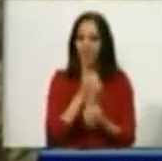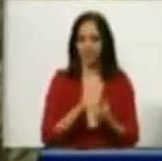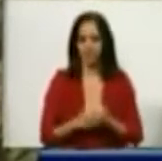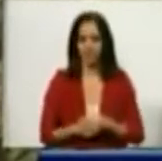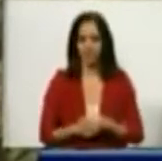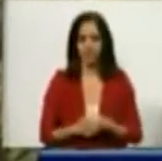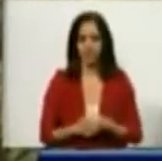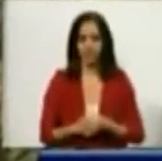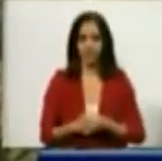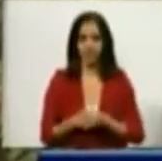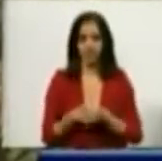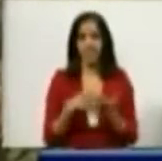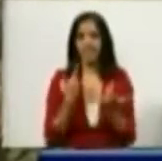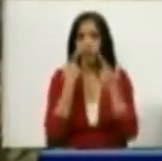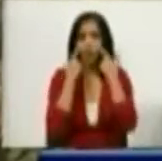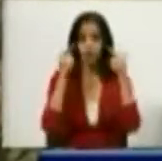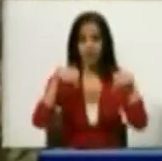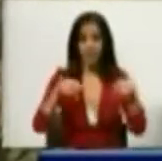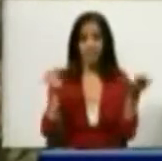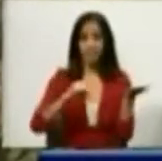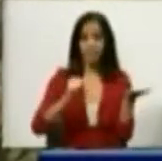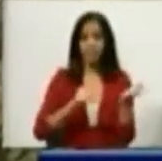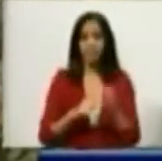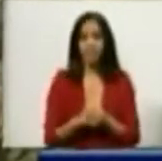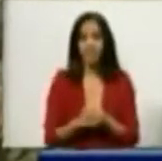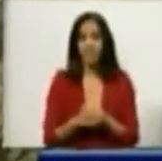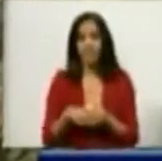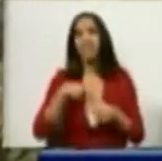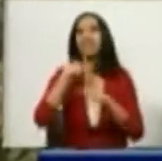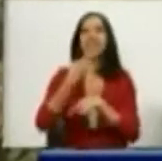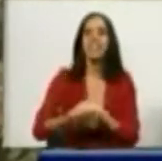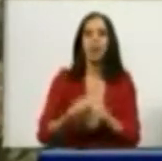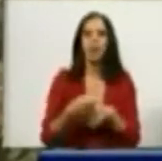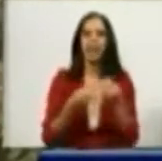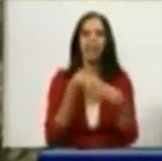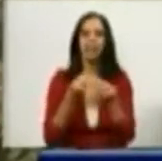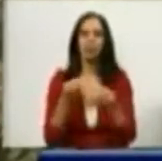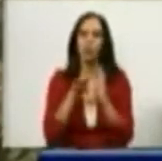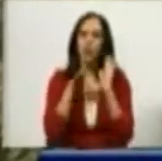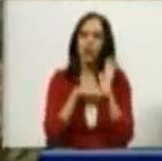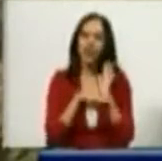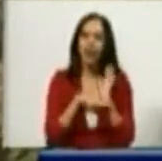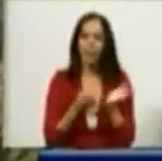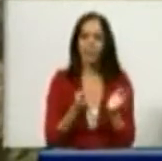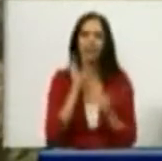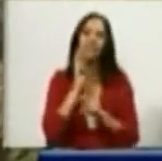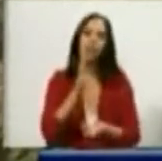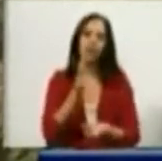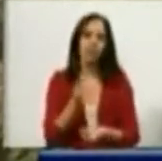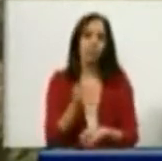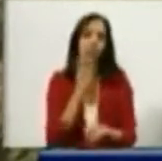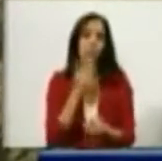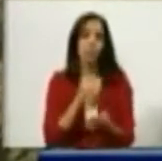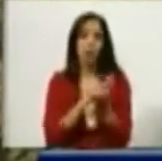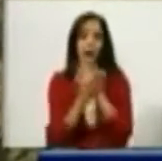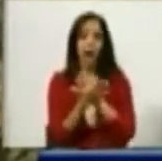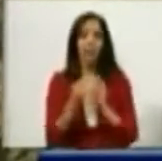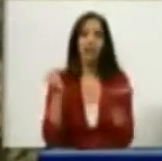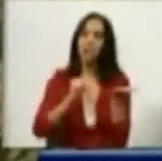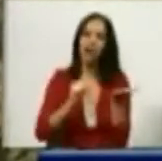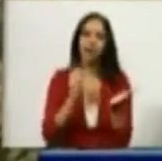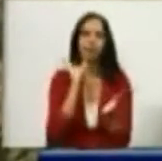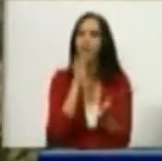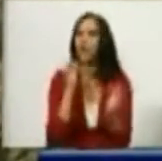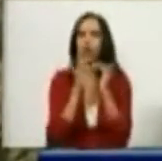Lara eso lo vio aquí en el programa y después hizo su programa para responderle O sea que si el mazo se acaba no hay más contacto con capriles